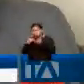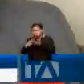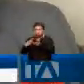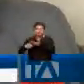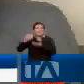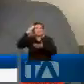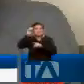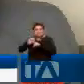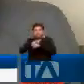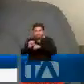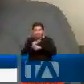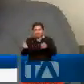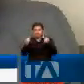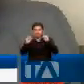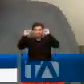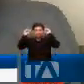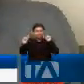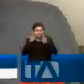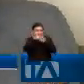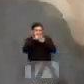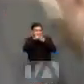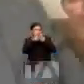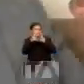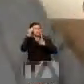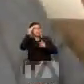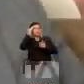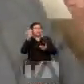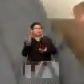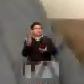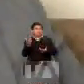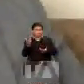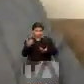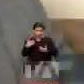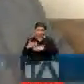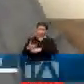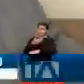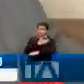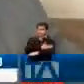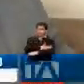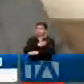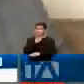y la base de lo que vimos en estos procesos de agitación. Fueron creados,